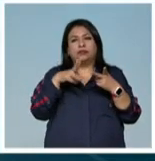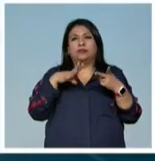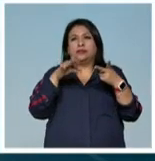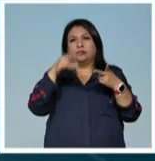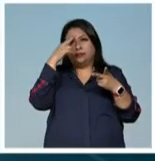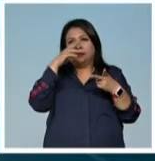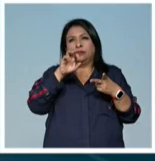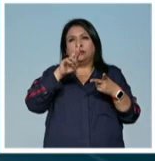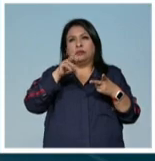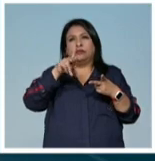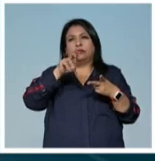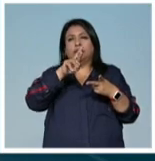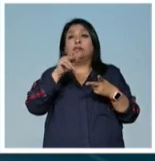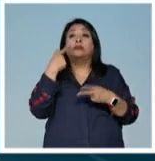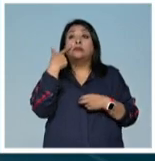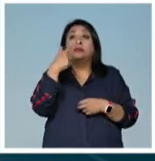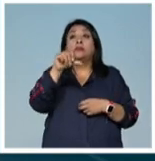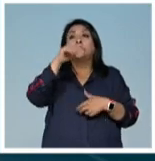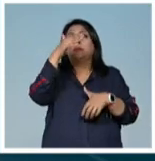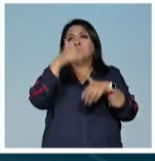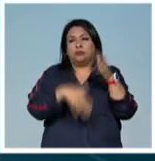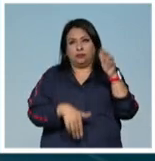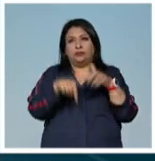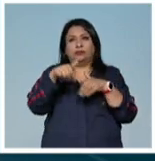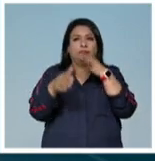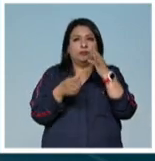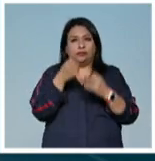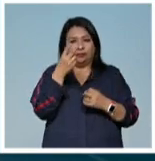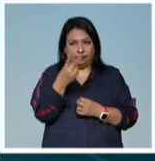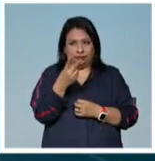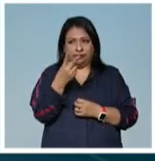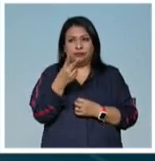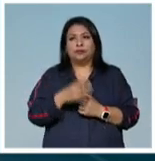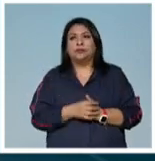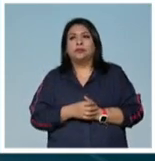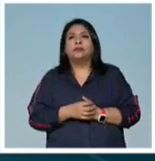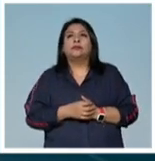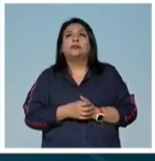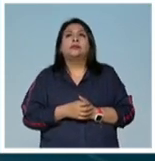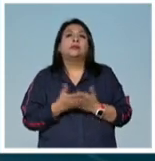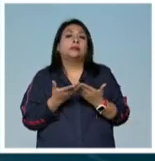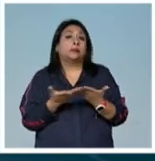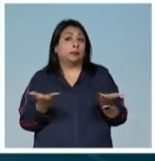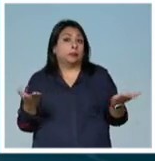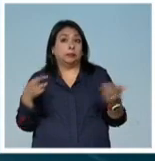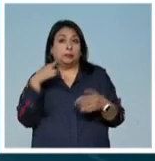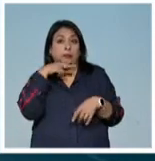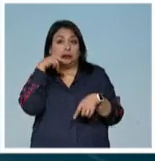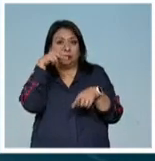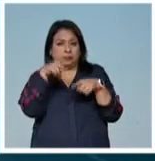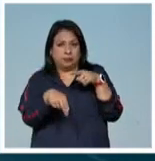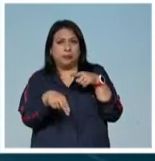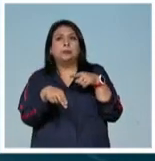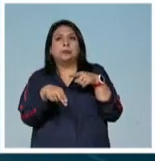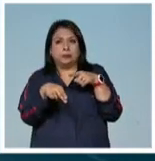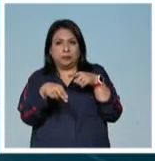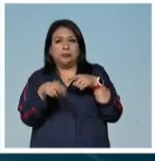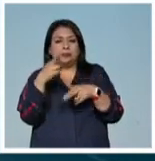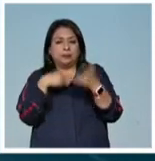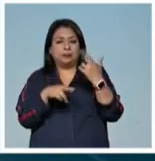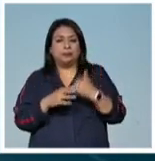Foundation, Enrique Perret. No se lo pierdan al término de este espacio informativo. Por lo pronto, Laura, ¿nos vamos a una pausa? Una muy breve